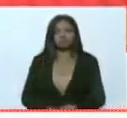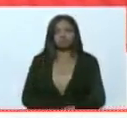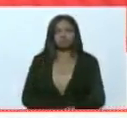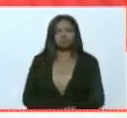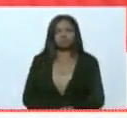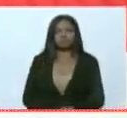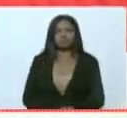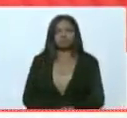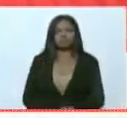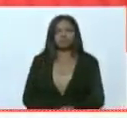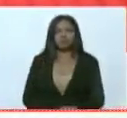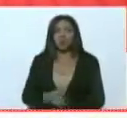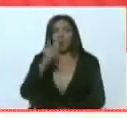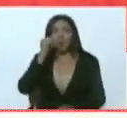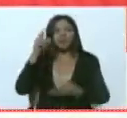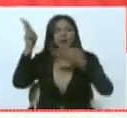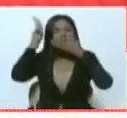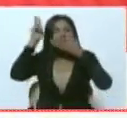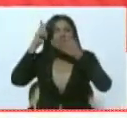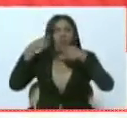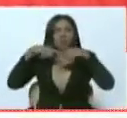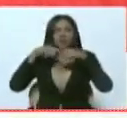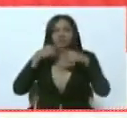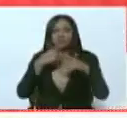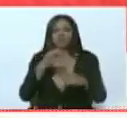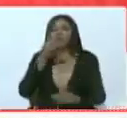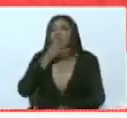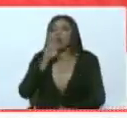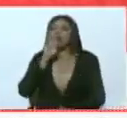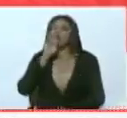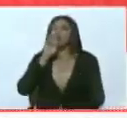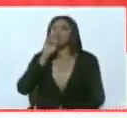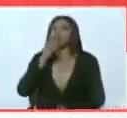El gran chamán. Con su tabaco y todo.